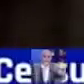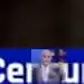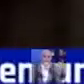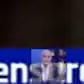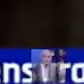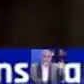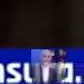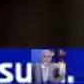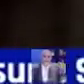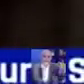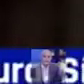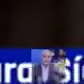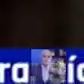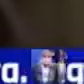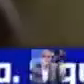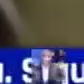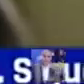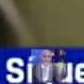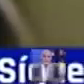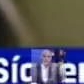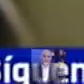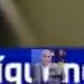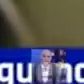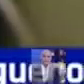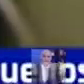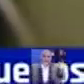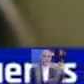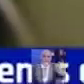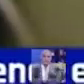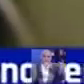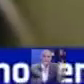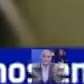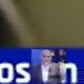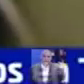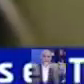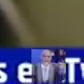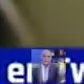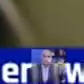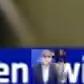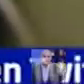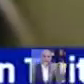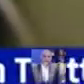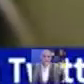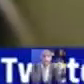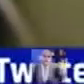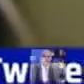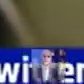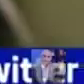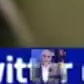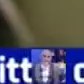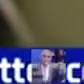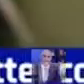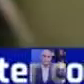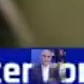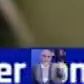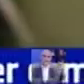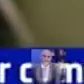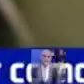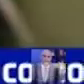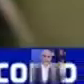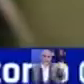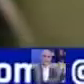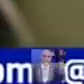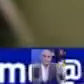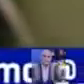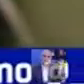qué personaje fue quien lo llevó a Morena, quien lo lleva a la Cuarta Transformación.